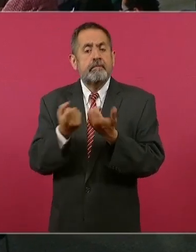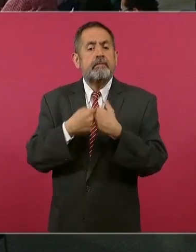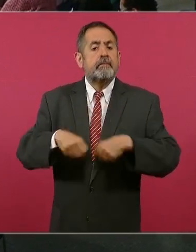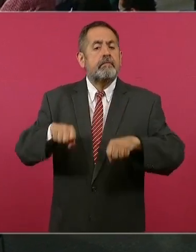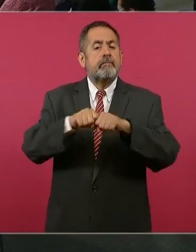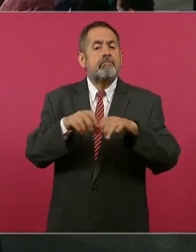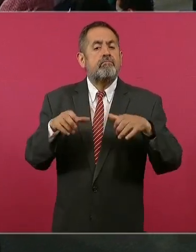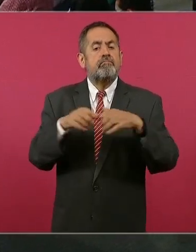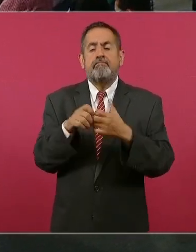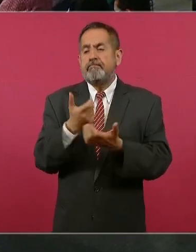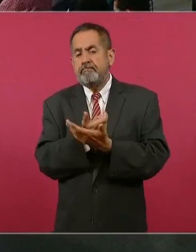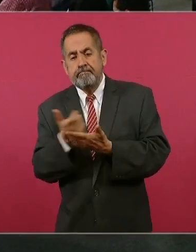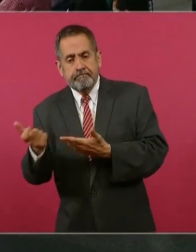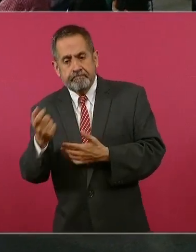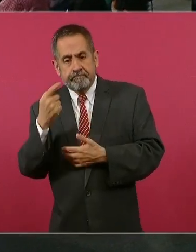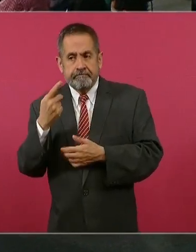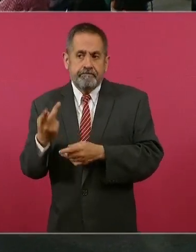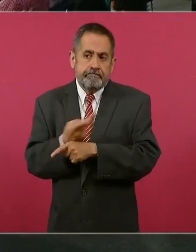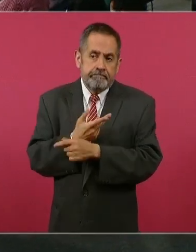institucional que